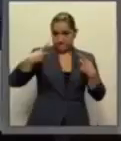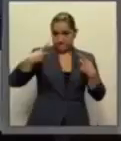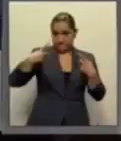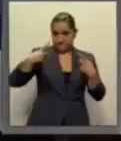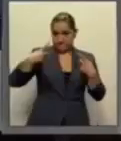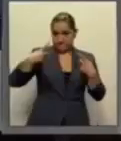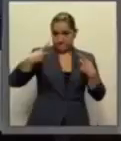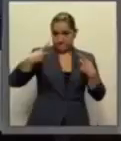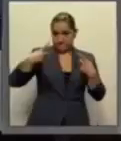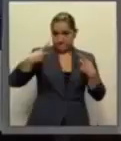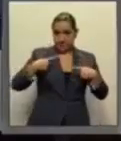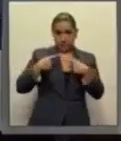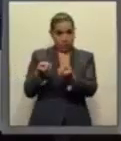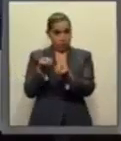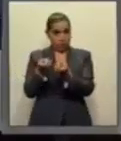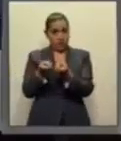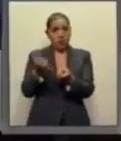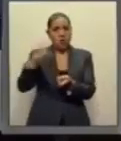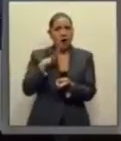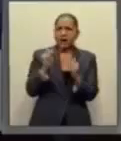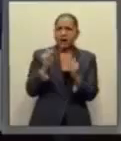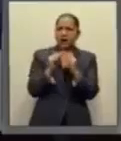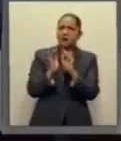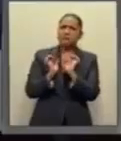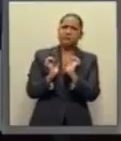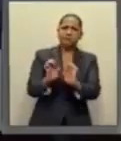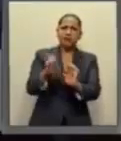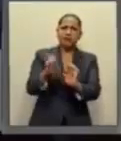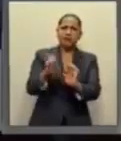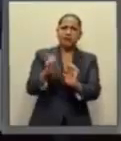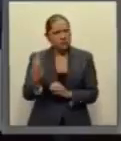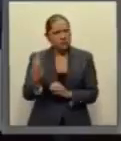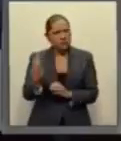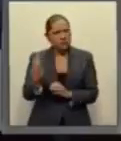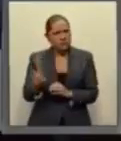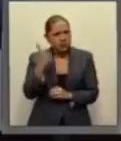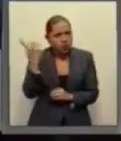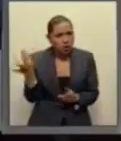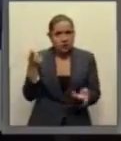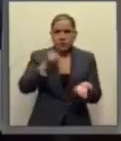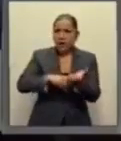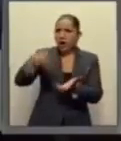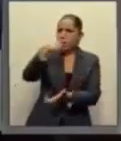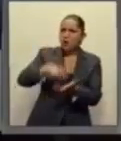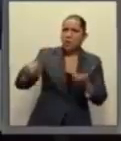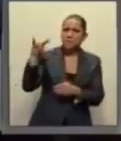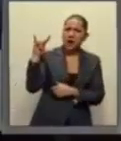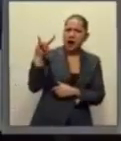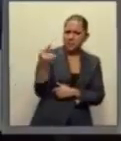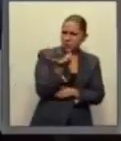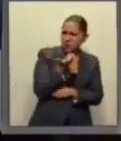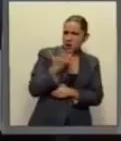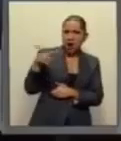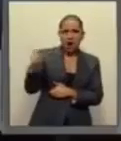valuada en 7 millones de dólares y adquiere un avión con un costo millonario. Morena seguirá